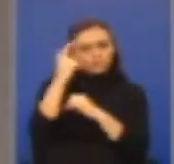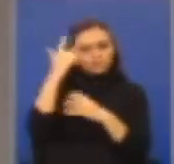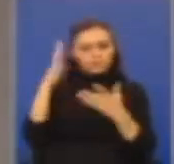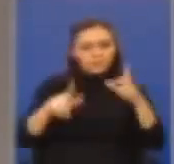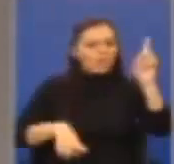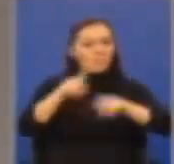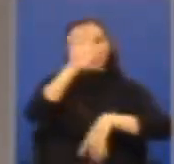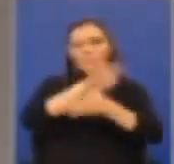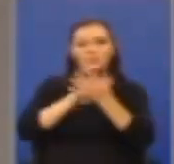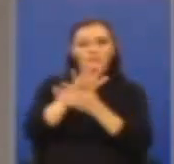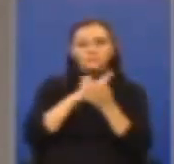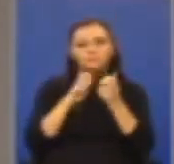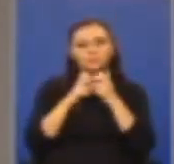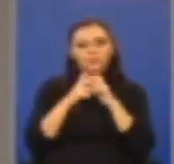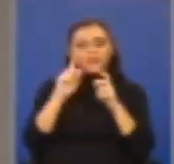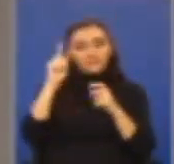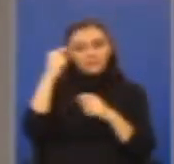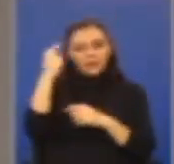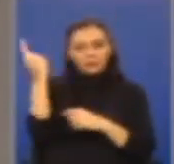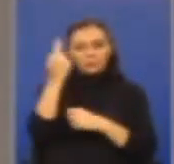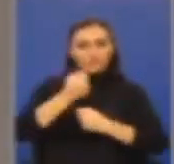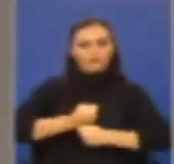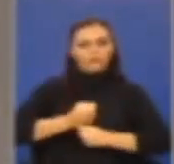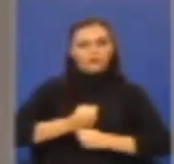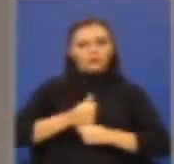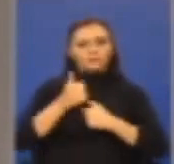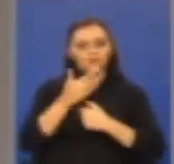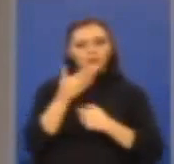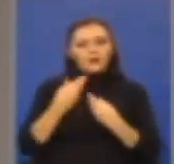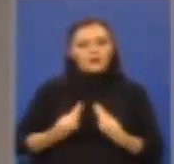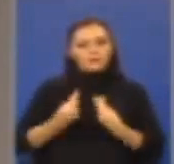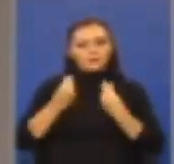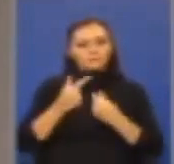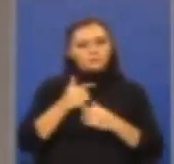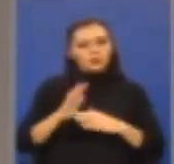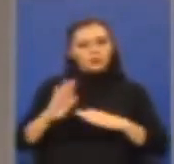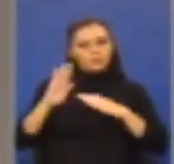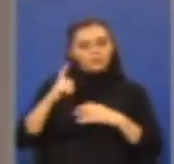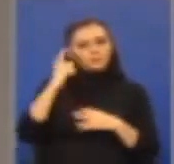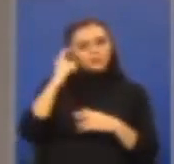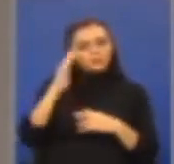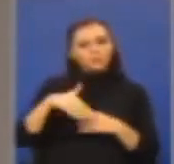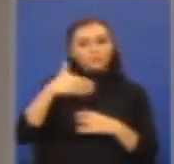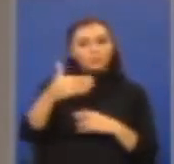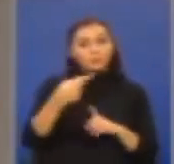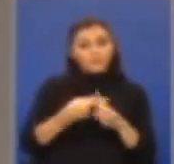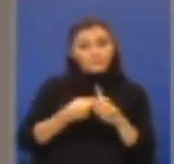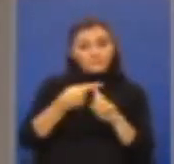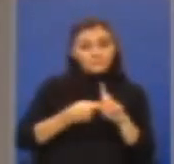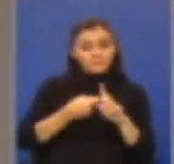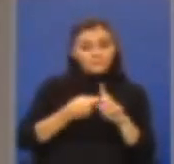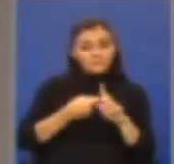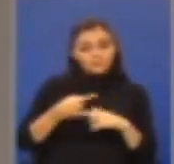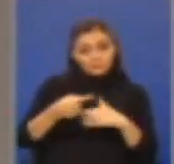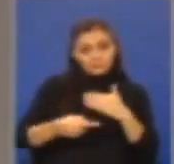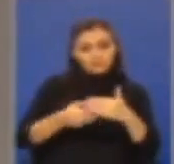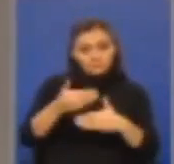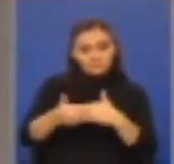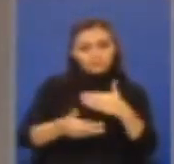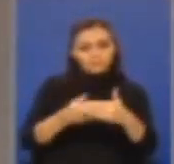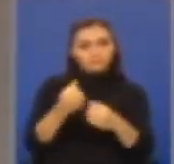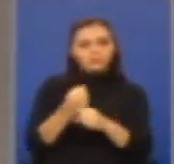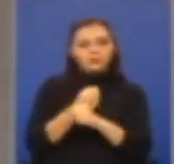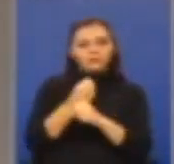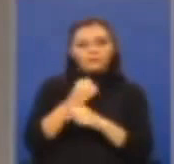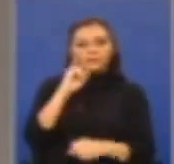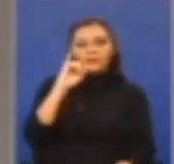consolidar en el Estado y que sea de la mejor calidad. Entonces, nuestro compromiso, presidente, en los próximos meses, seguir trabajando para que el IAEN